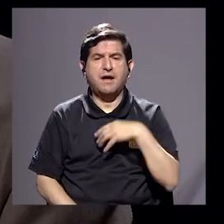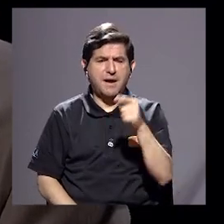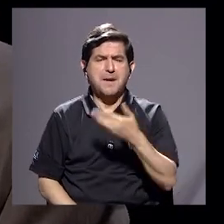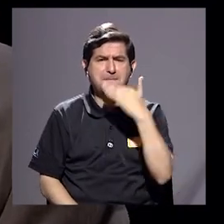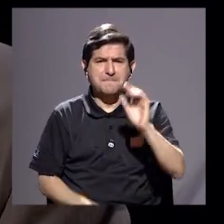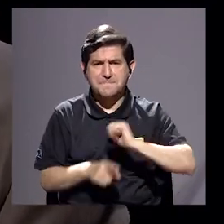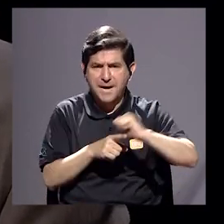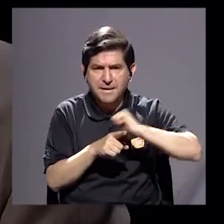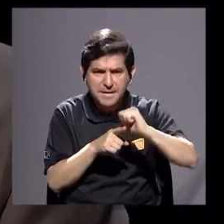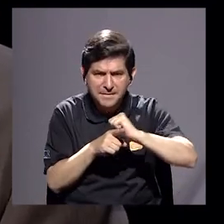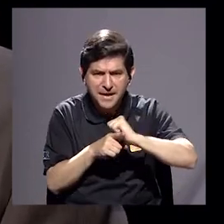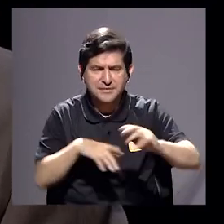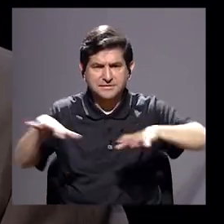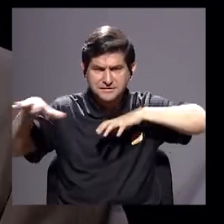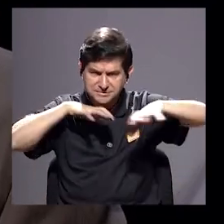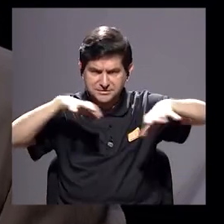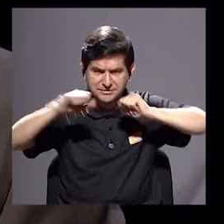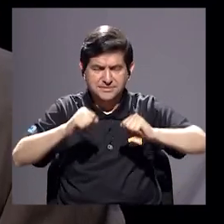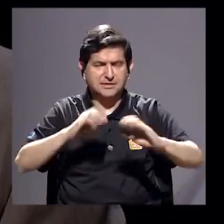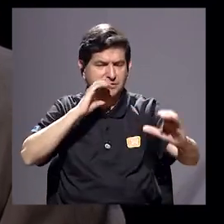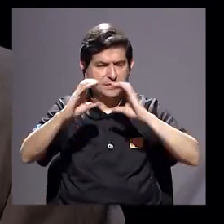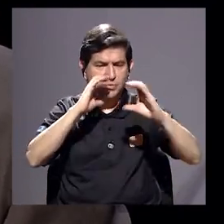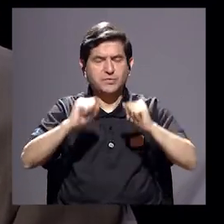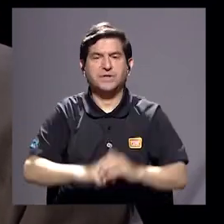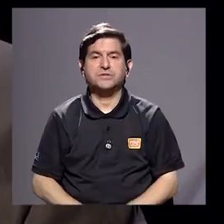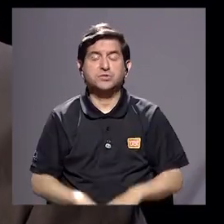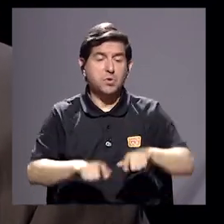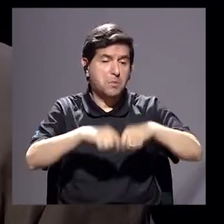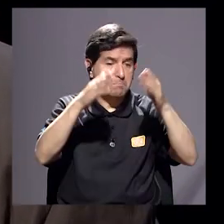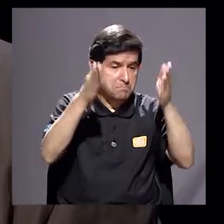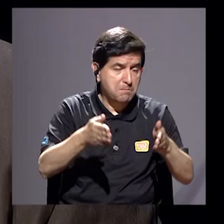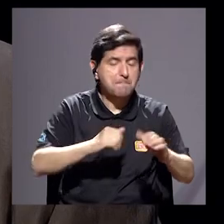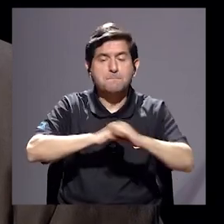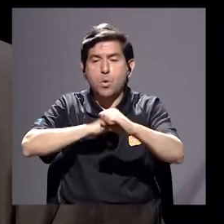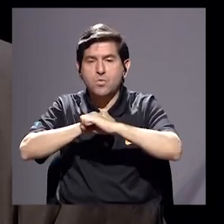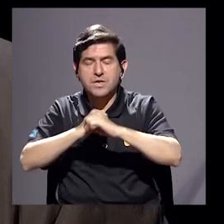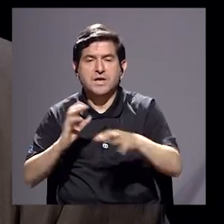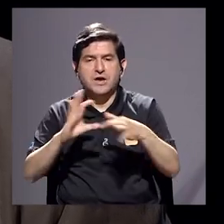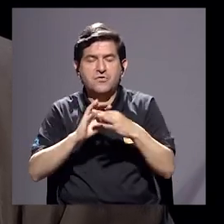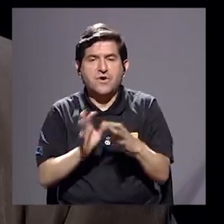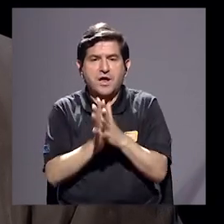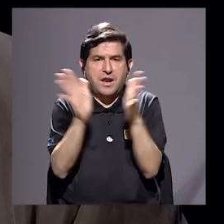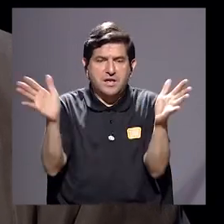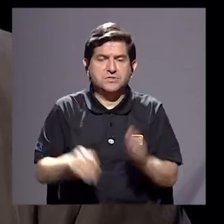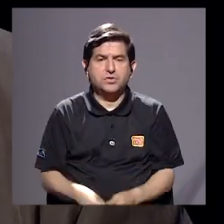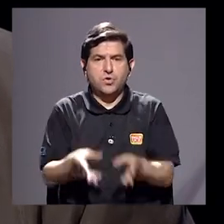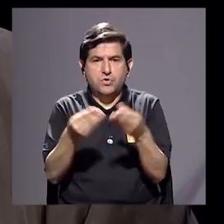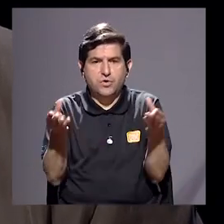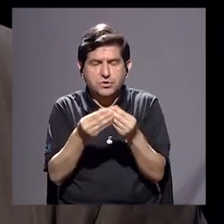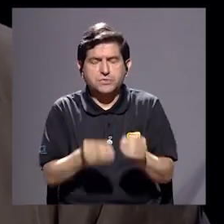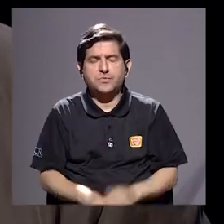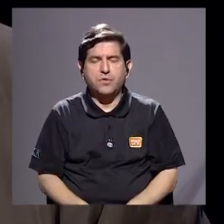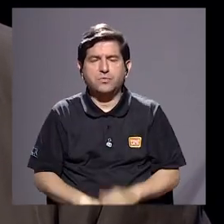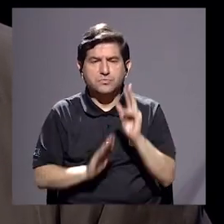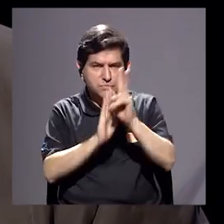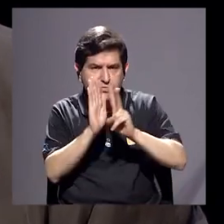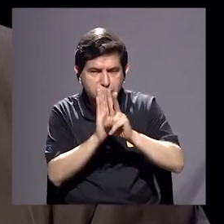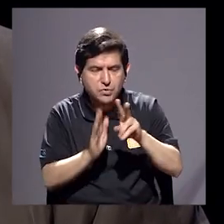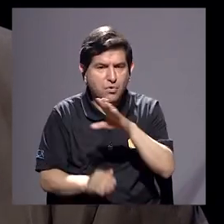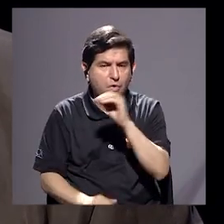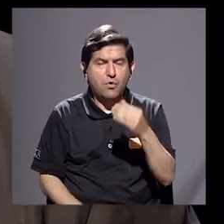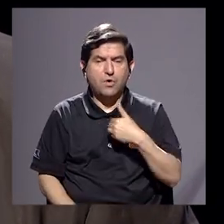ejercicio de la actividad en comunicación llámese periodismo publicidad relaciones públicas producciones divisado